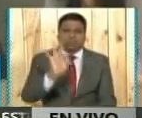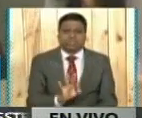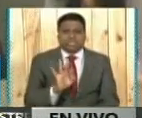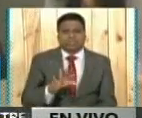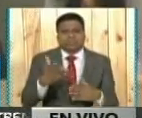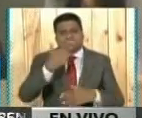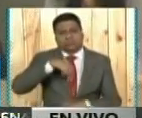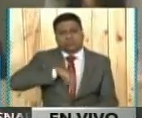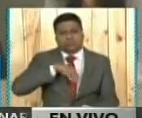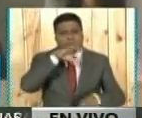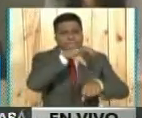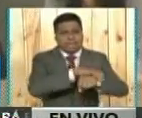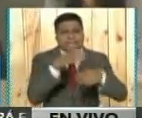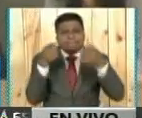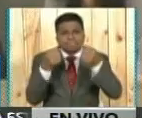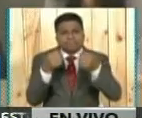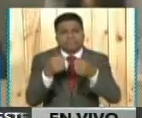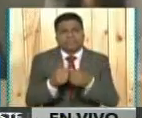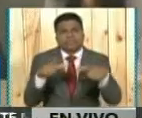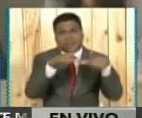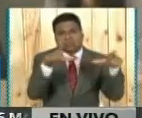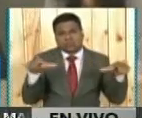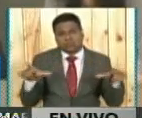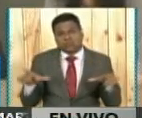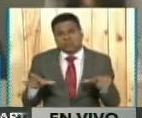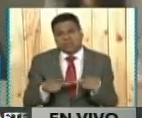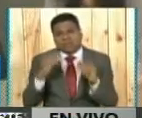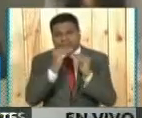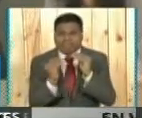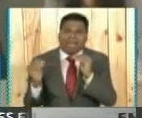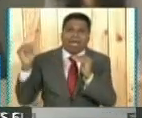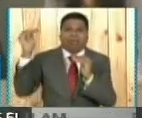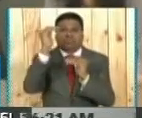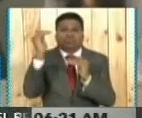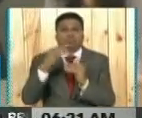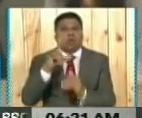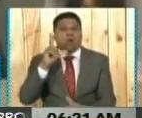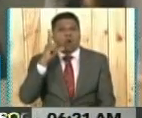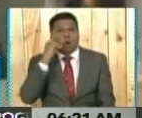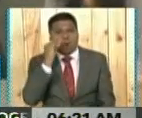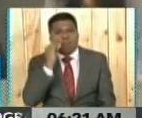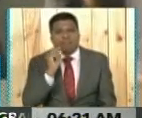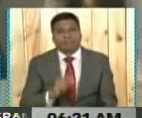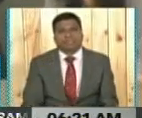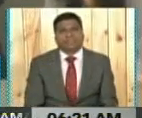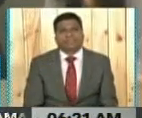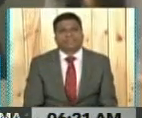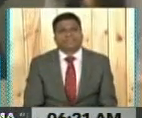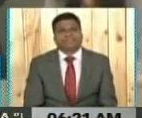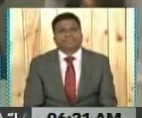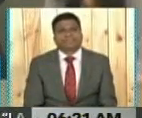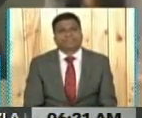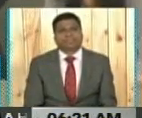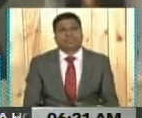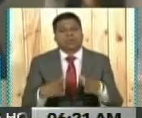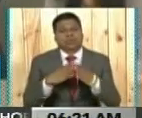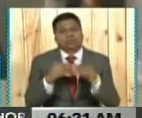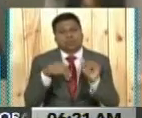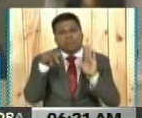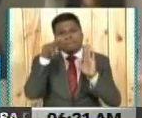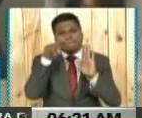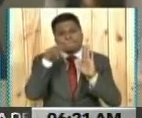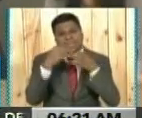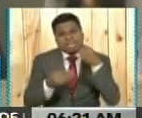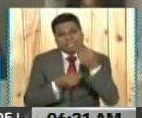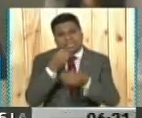penitenciario en los recintos para adultos, varones, con la aplicación exitosa del plan